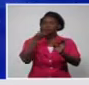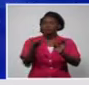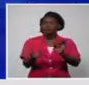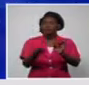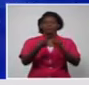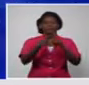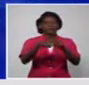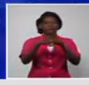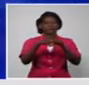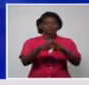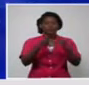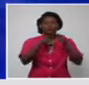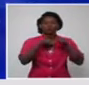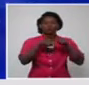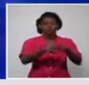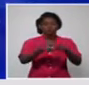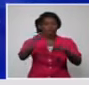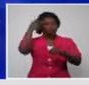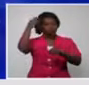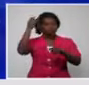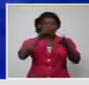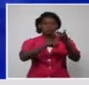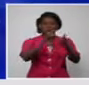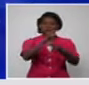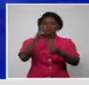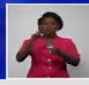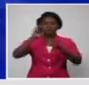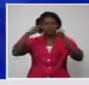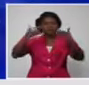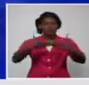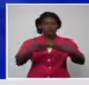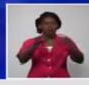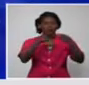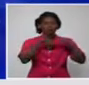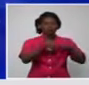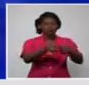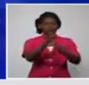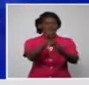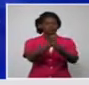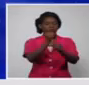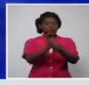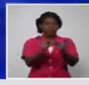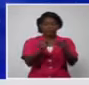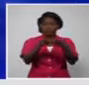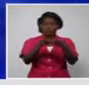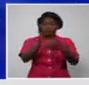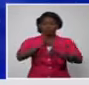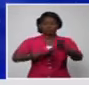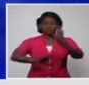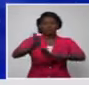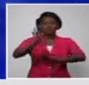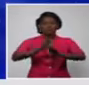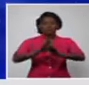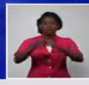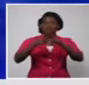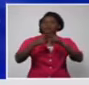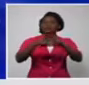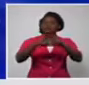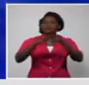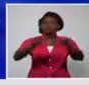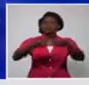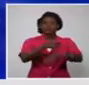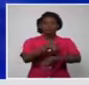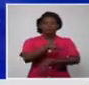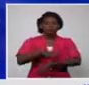la conducción del partido y el gobierno y los organismos allí, su Consejo de Defensa, pues esta situación, este incremento.